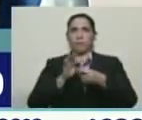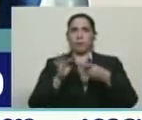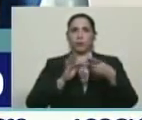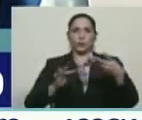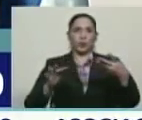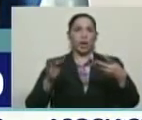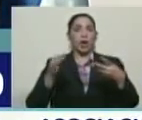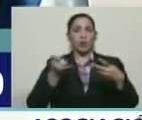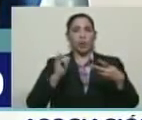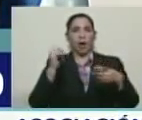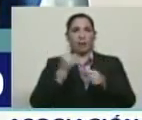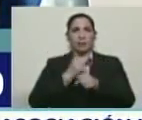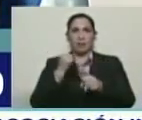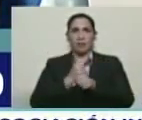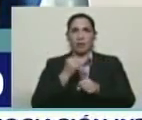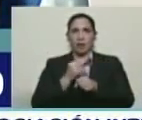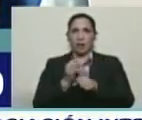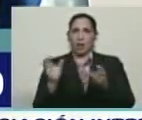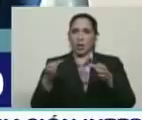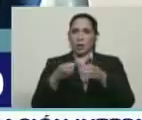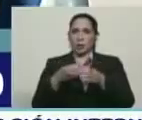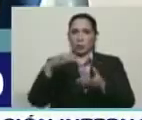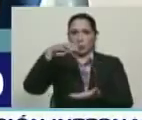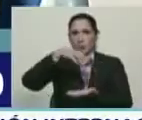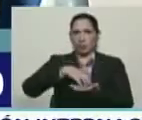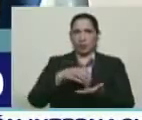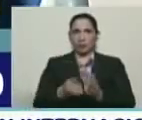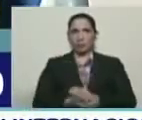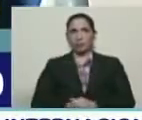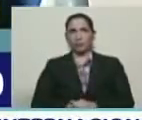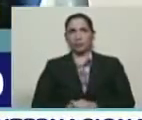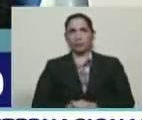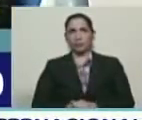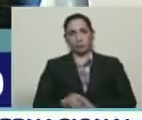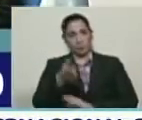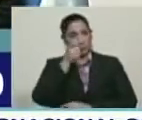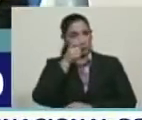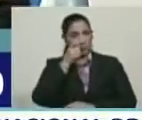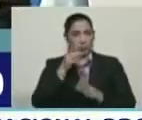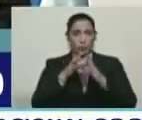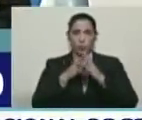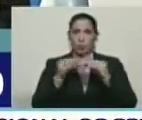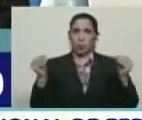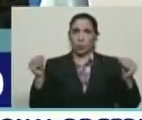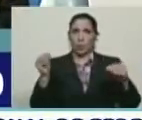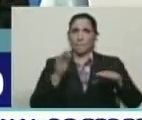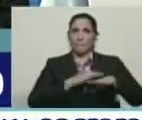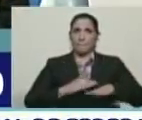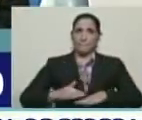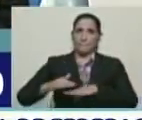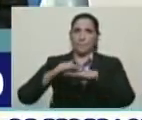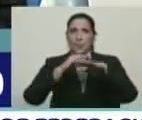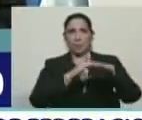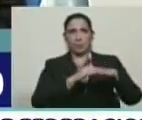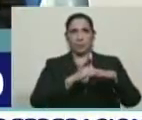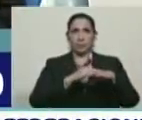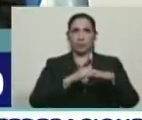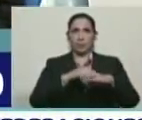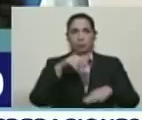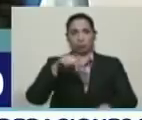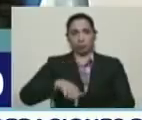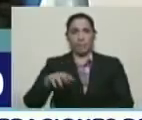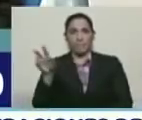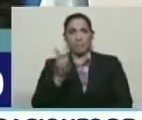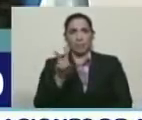trabajando en una sala situacional, monitoreando todo este proceso que va a ocurrir el próximo